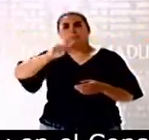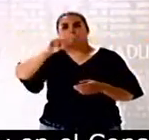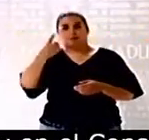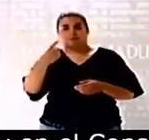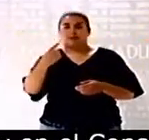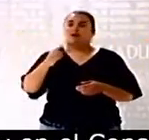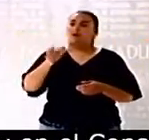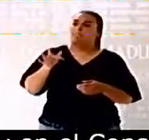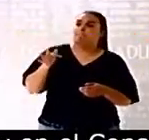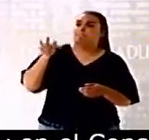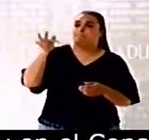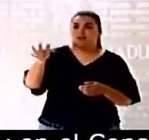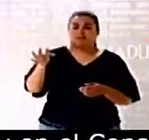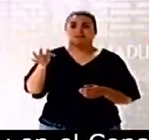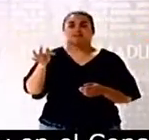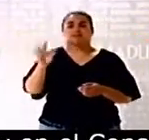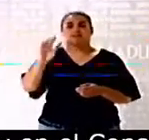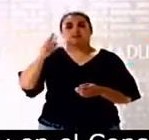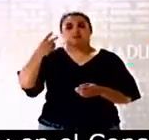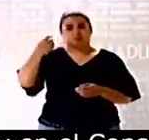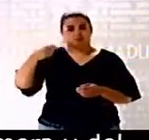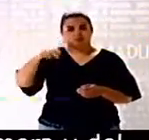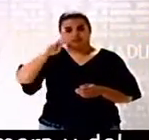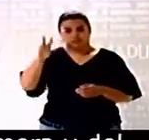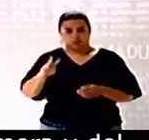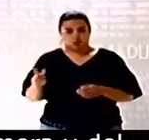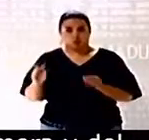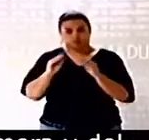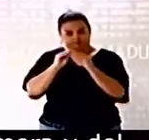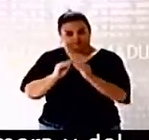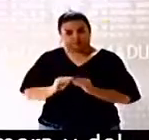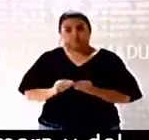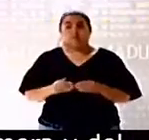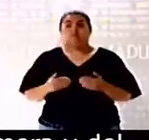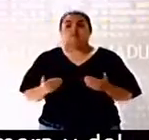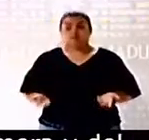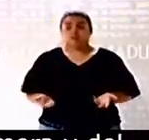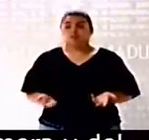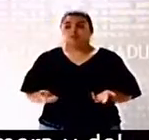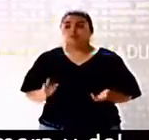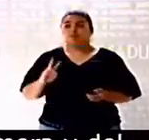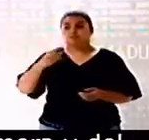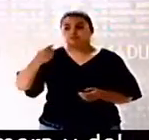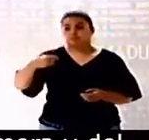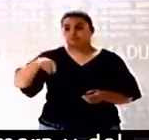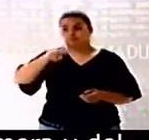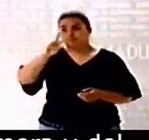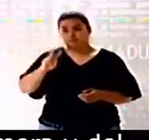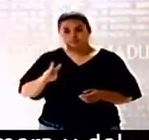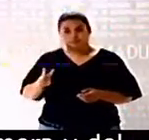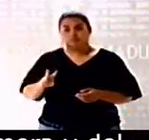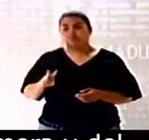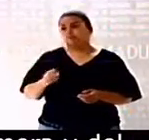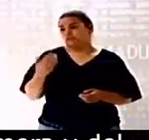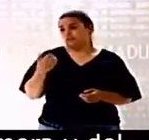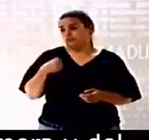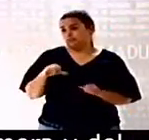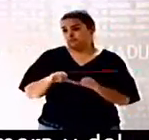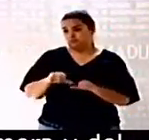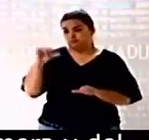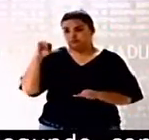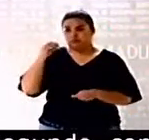y del vicepresidente segundo. Por tanto, el vicepresidente segundo, como viene haciendo a lo largo de